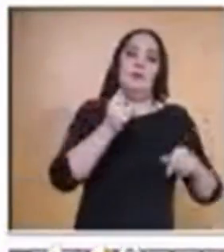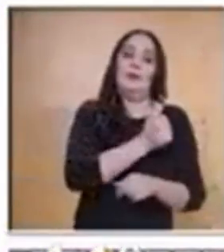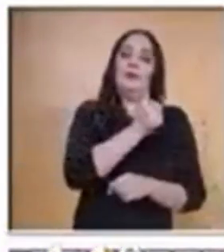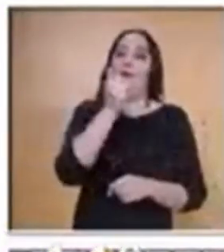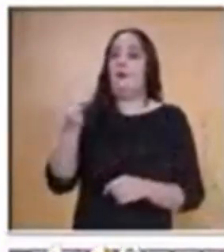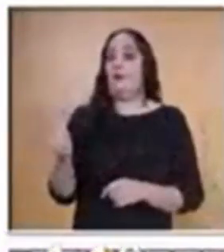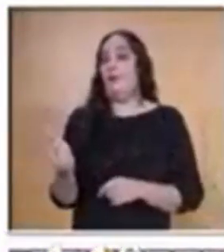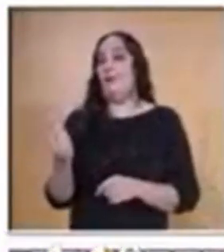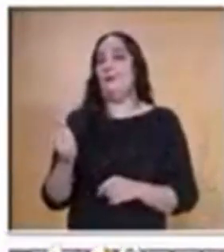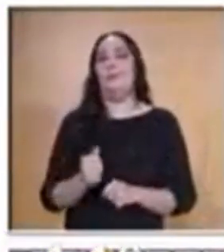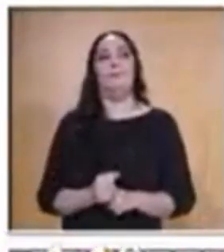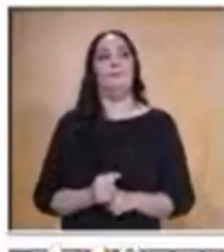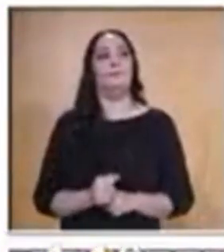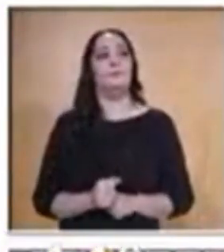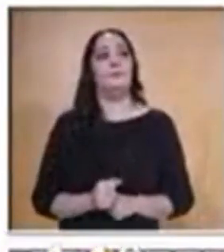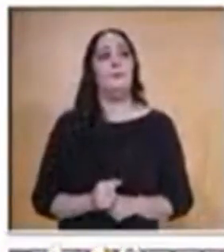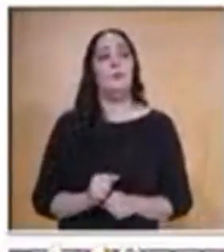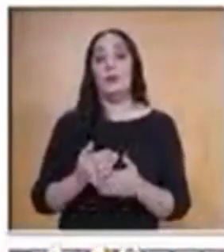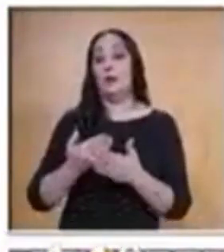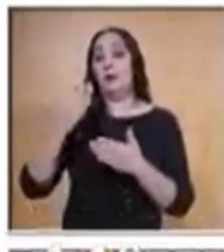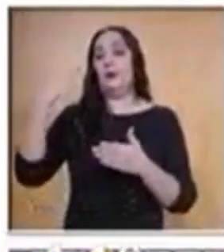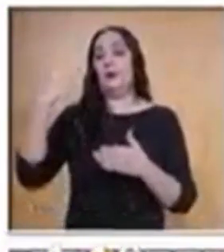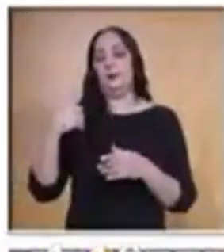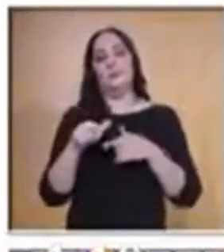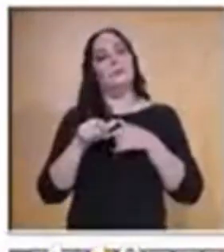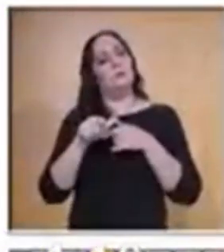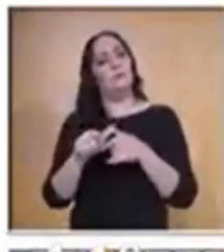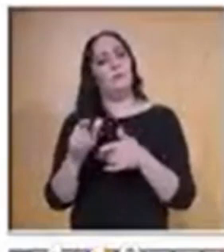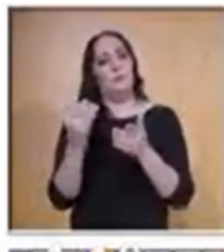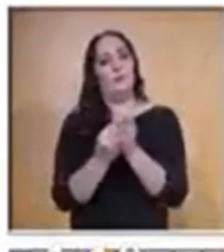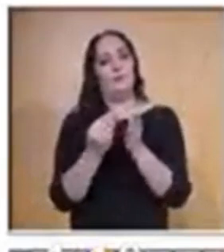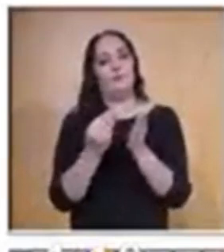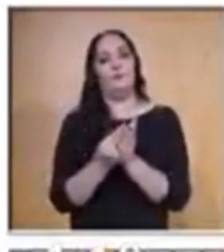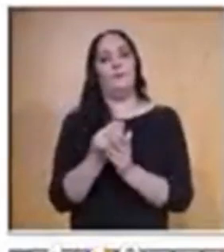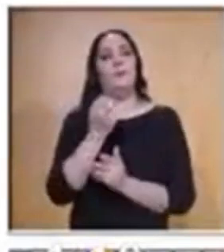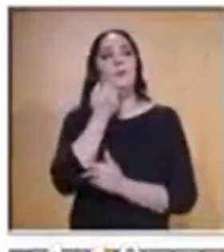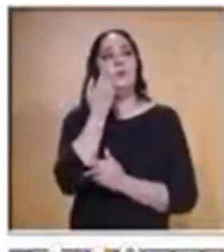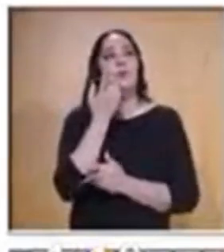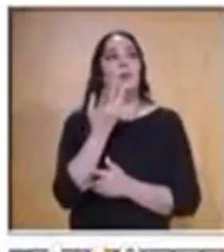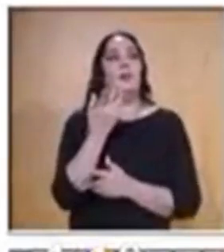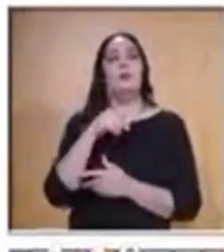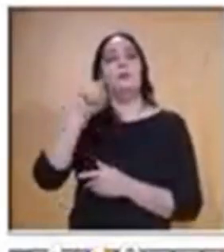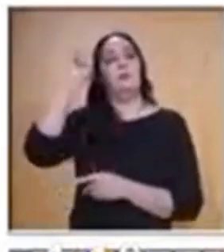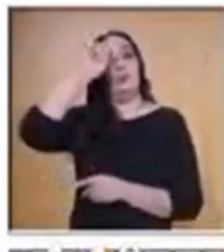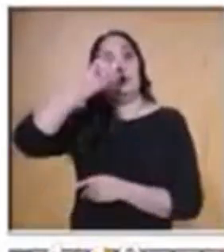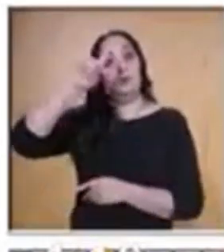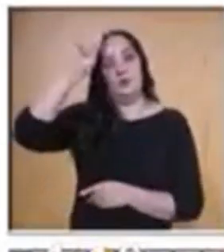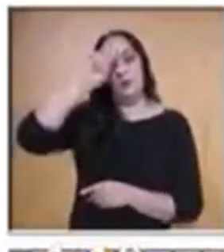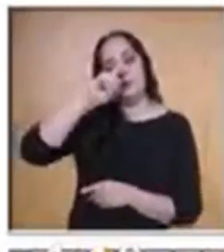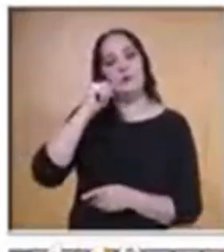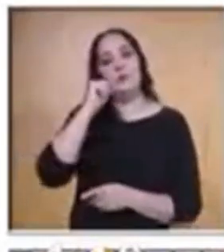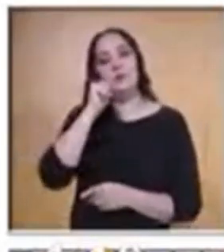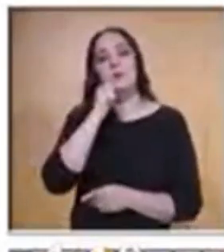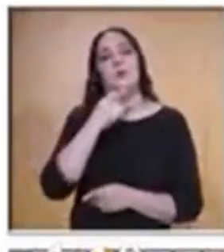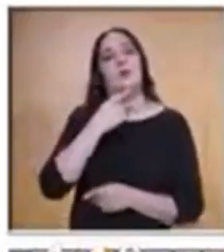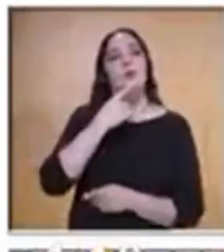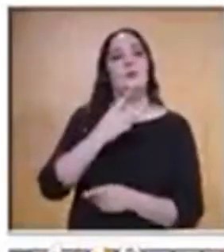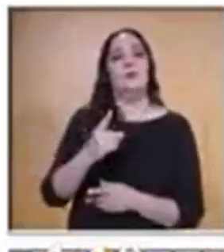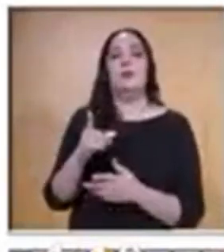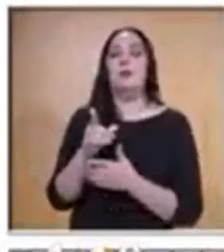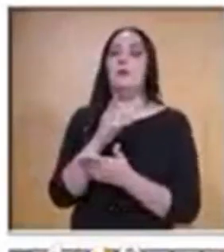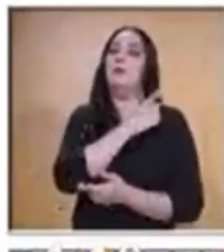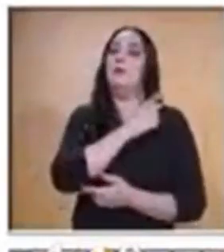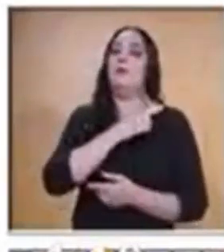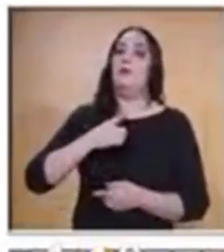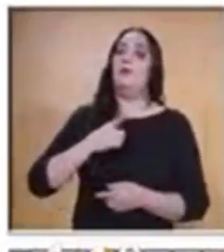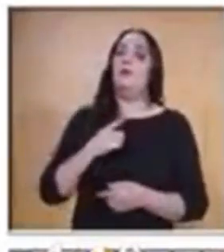sistemas. Antes de continuar con la clase, quiero dar las recomendaciones que hemos estado repitiendo frecuentemente